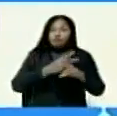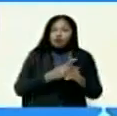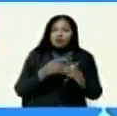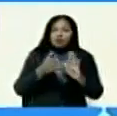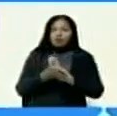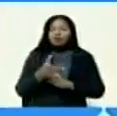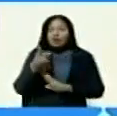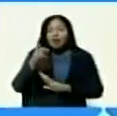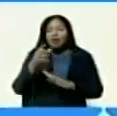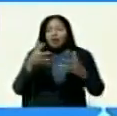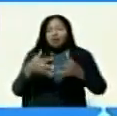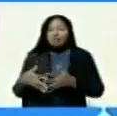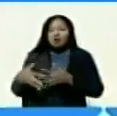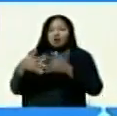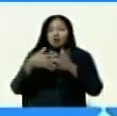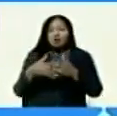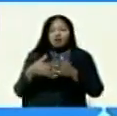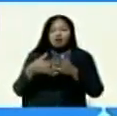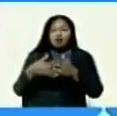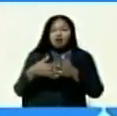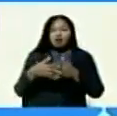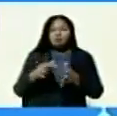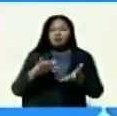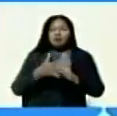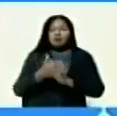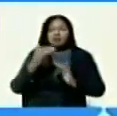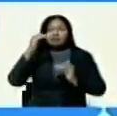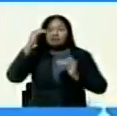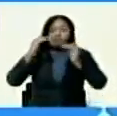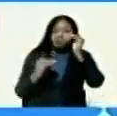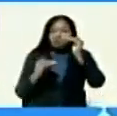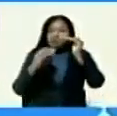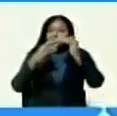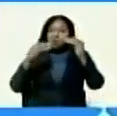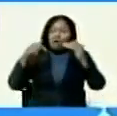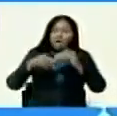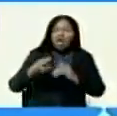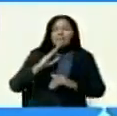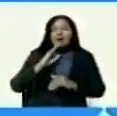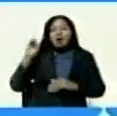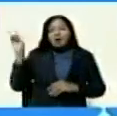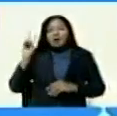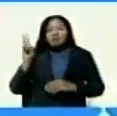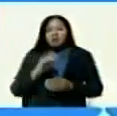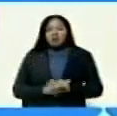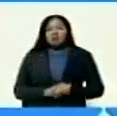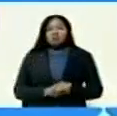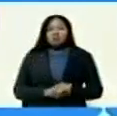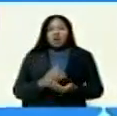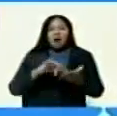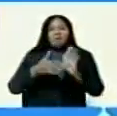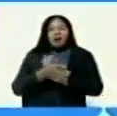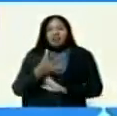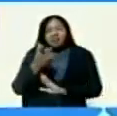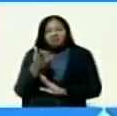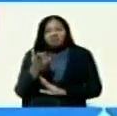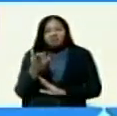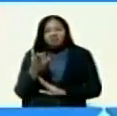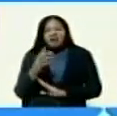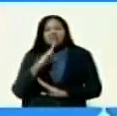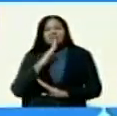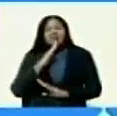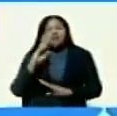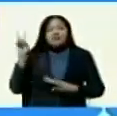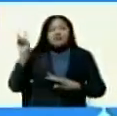en los Estados Unidos de Norteamérica para desestabilizar la plataforma del banco. ¿Qué ocurrió entonces? El Banco